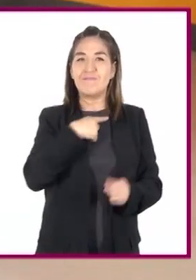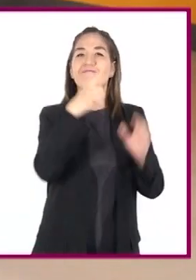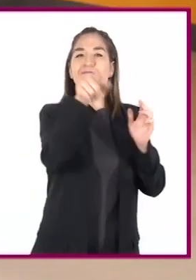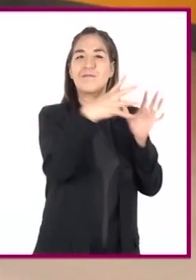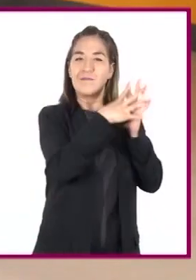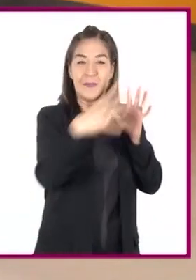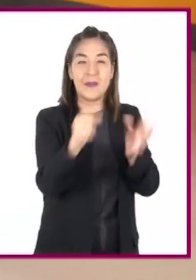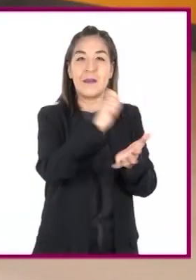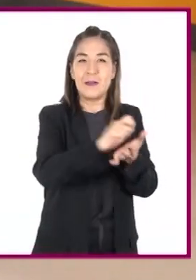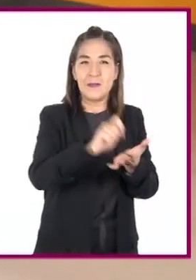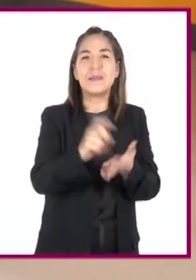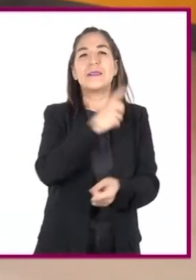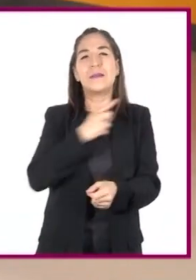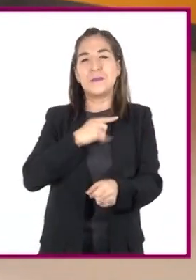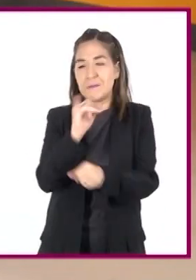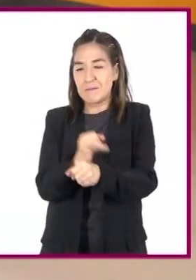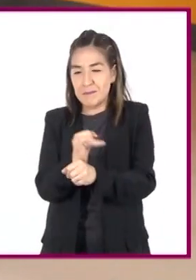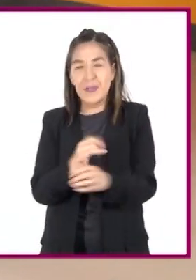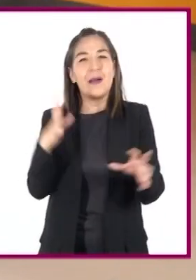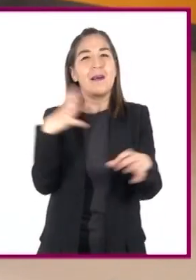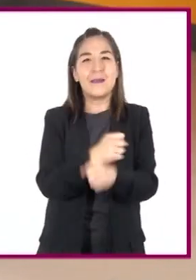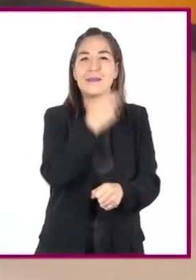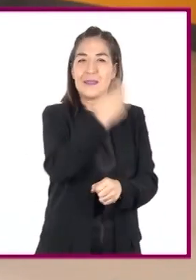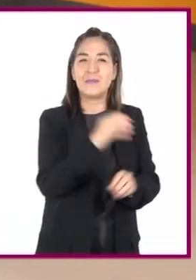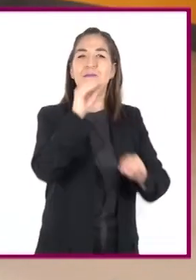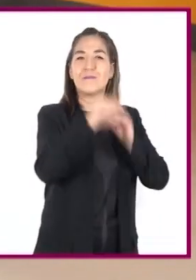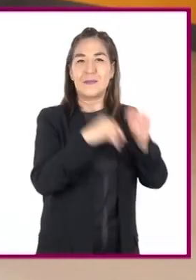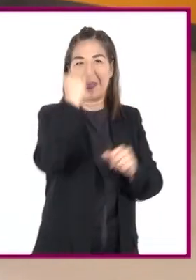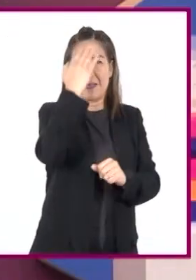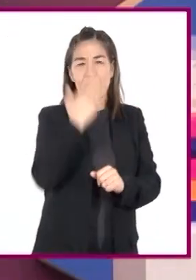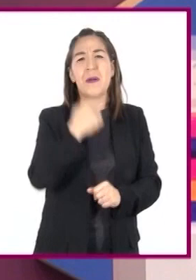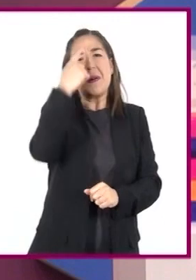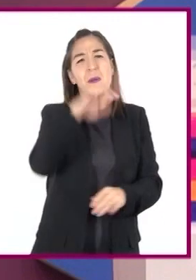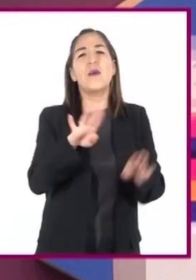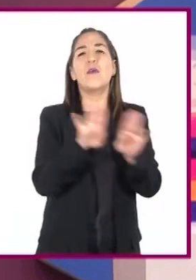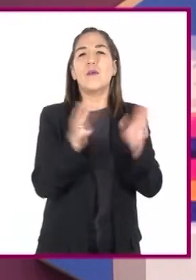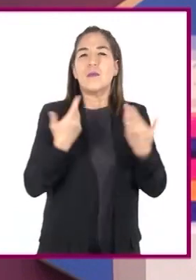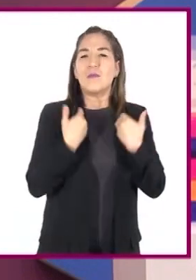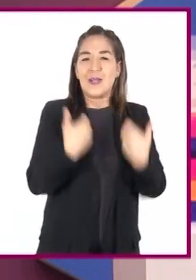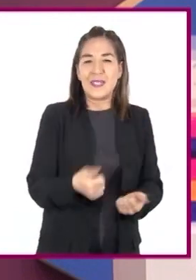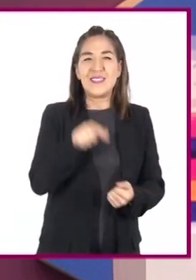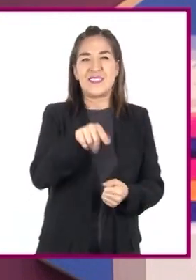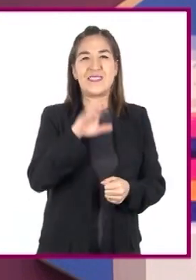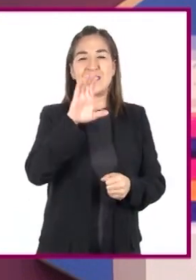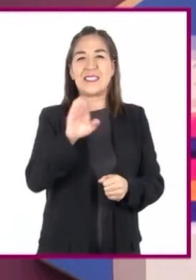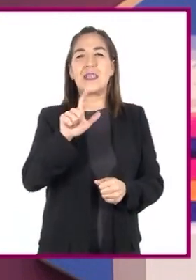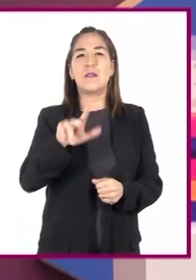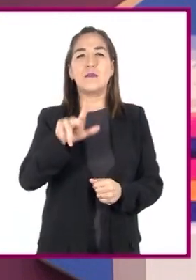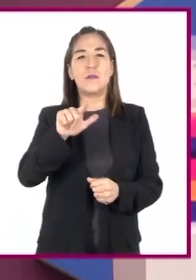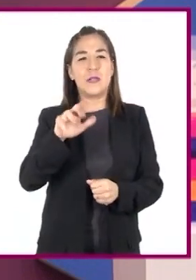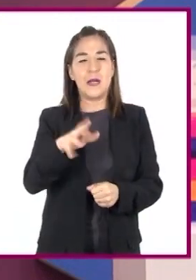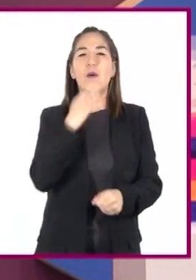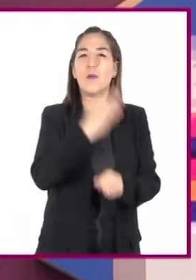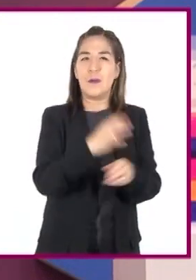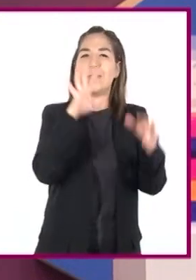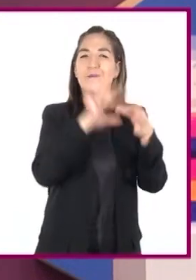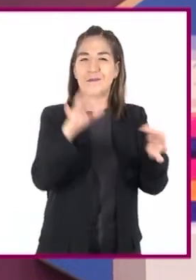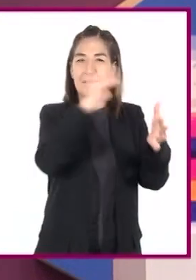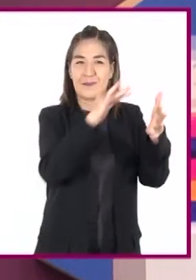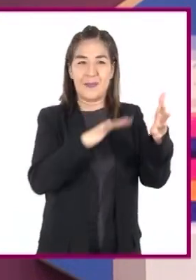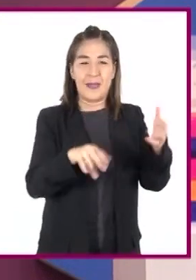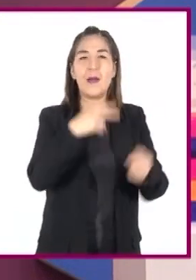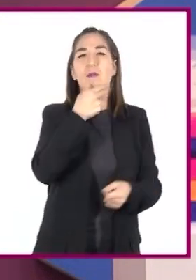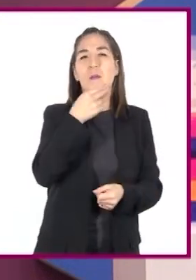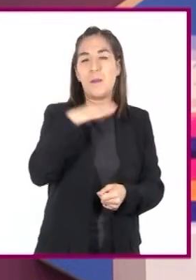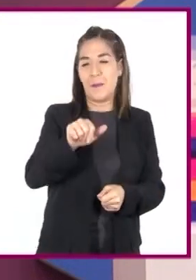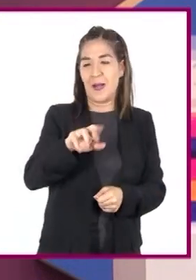sesión de hoy ha tenido diferentes estrategias para comprender la división celular. Y además queremos compartirles una lectura de Martín